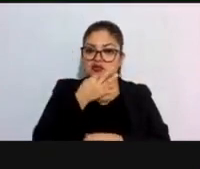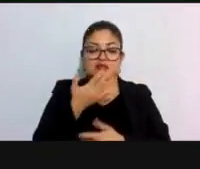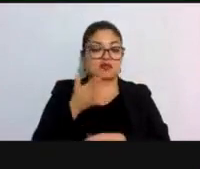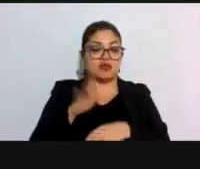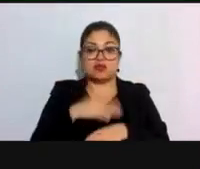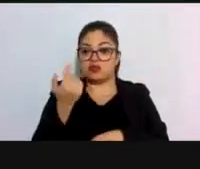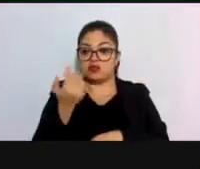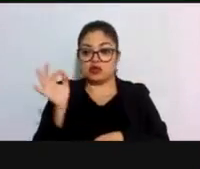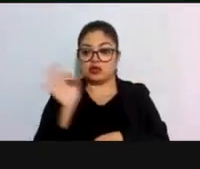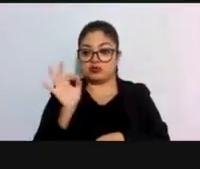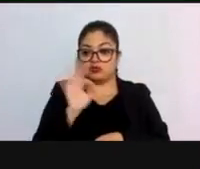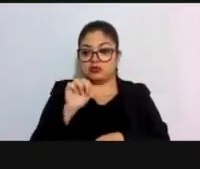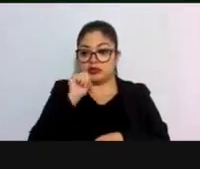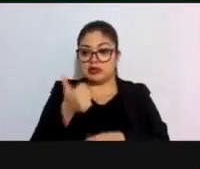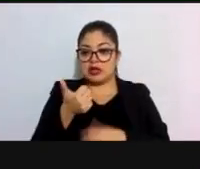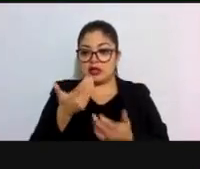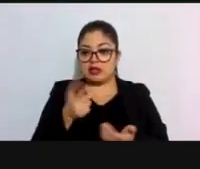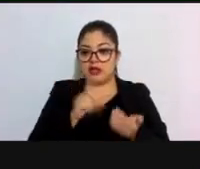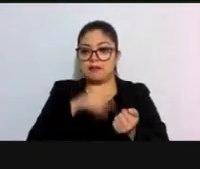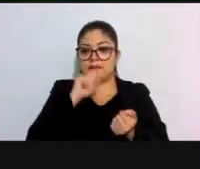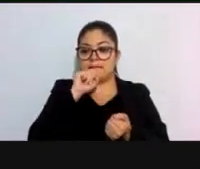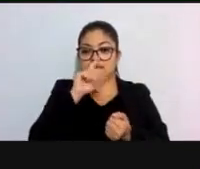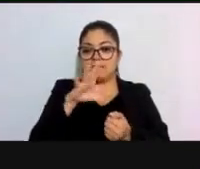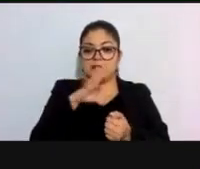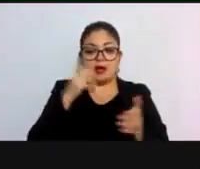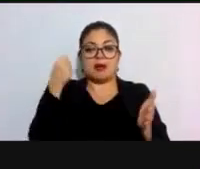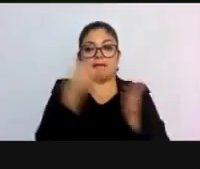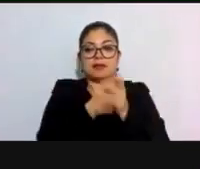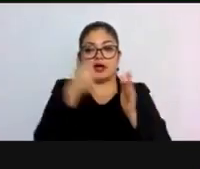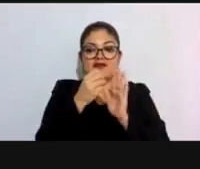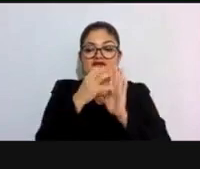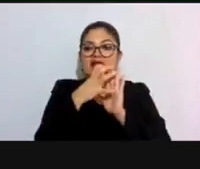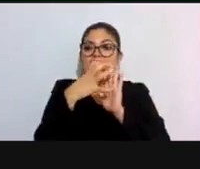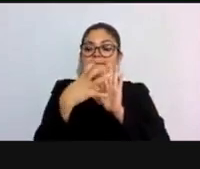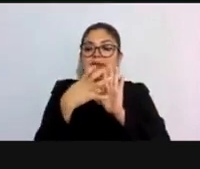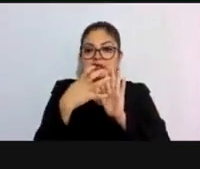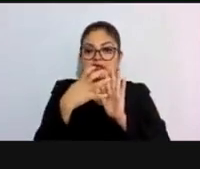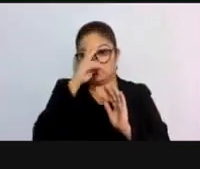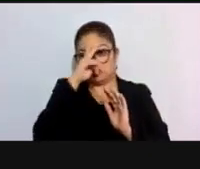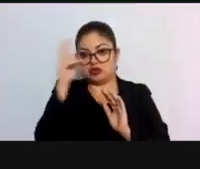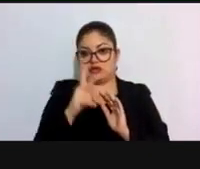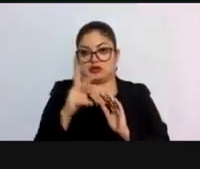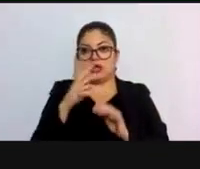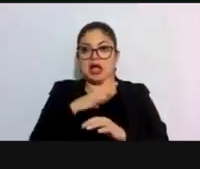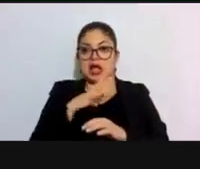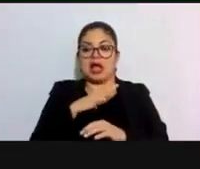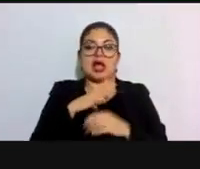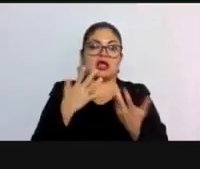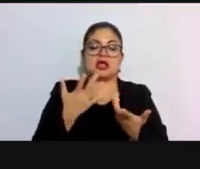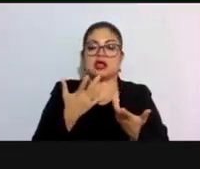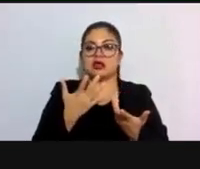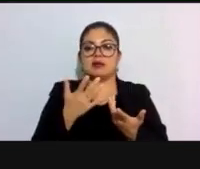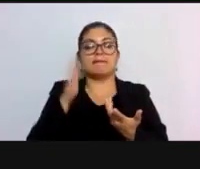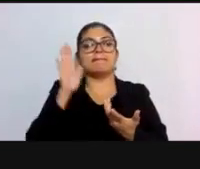misma inflamación esconde el problema de fondo, pasa como un golpe cualquiera que se le va a quitar con